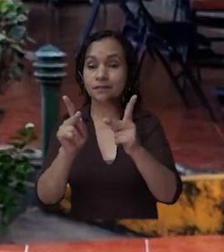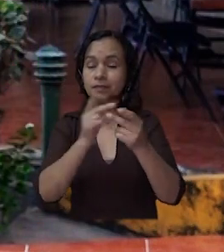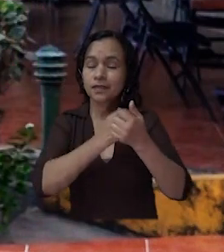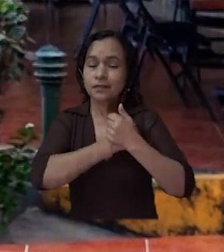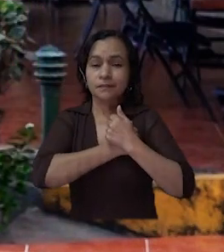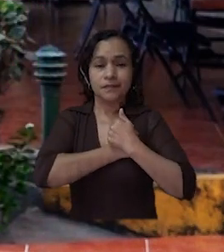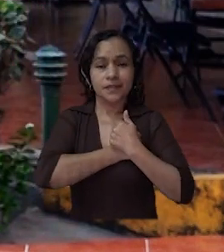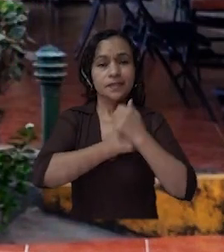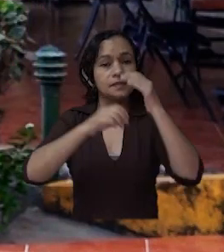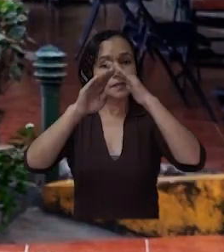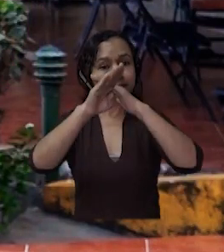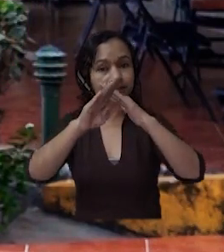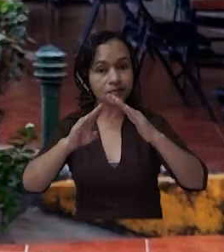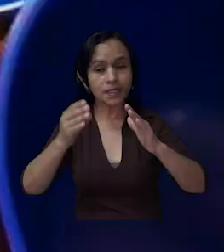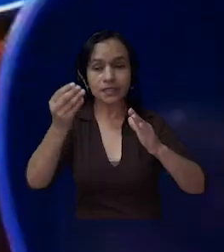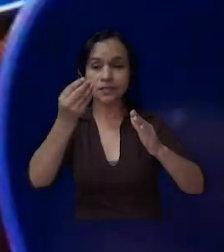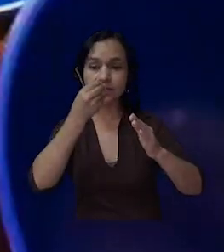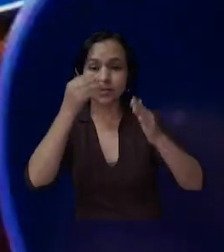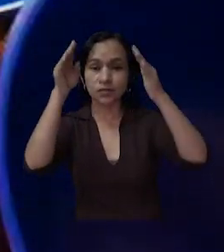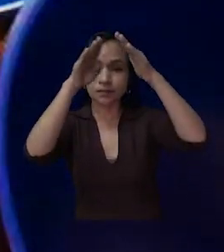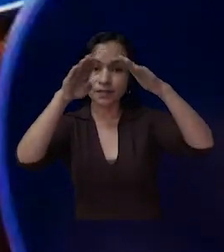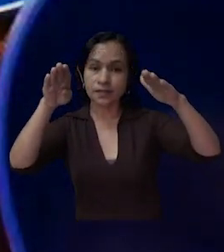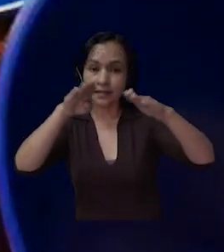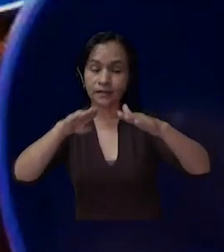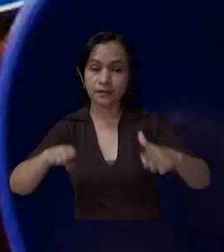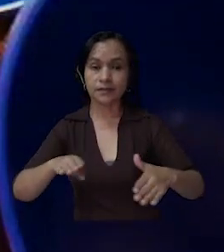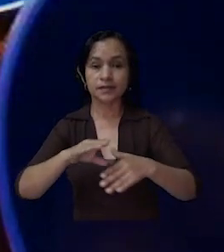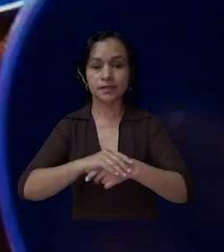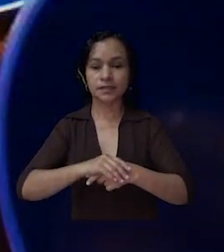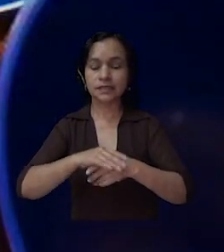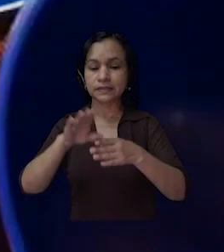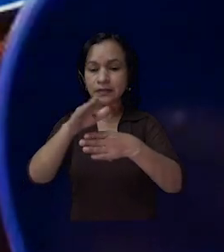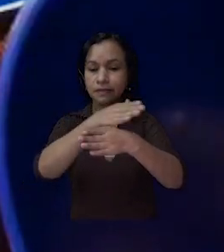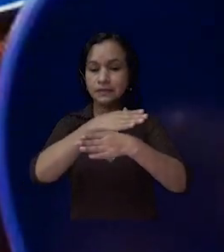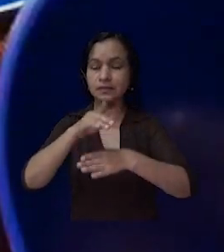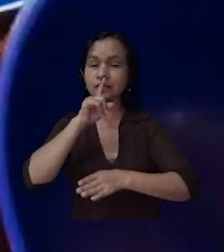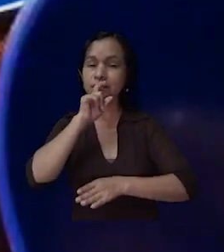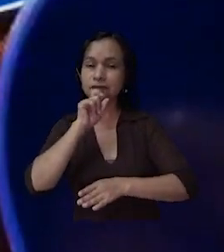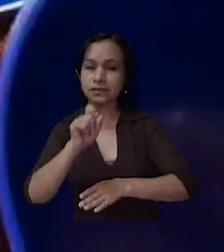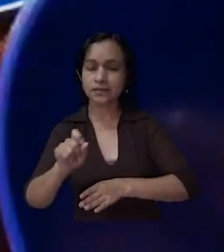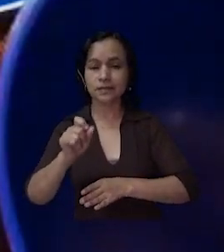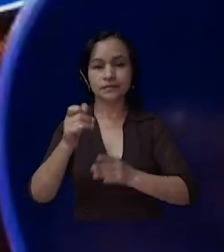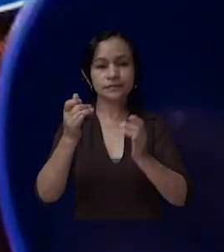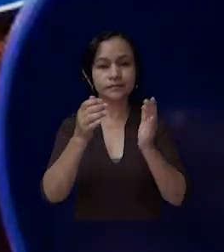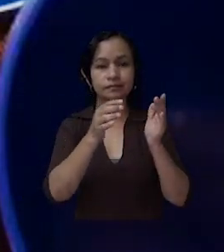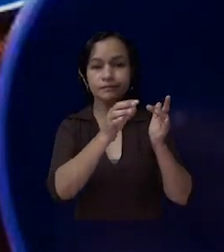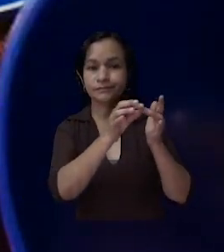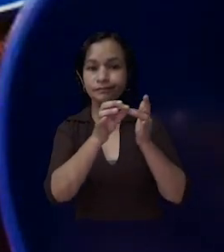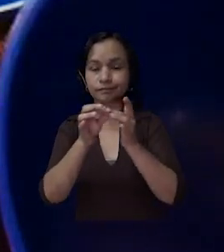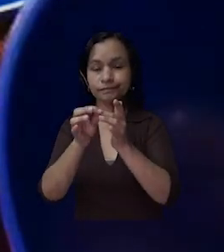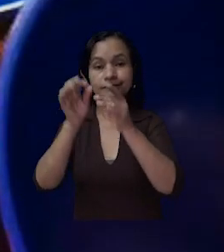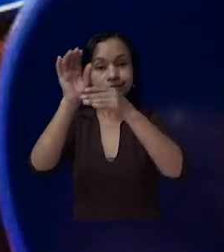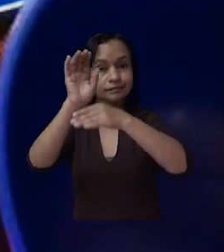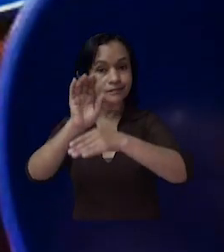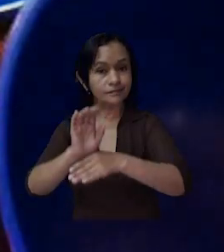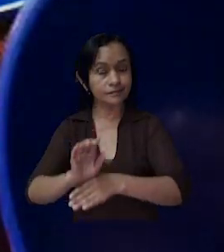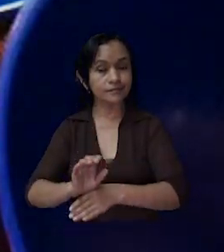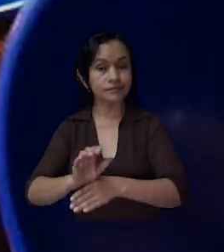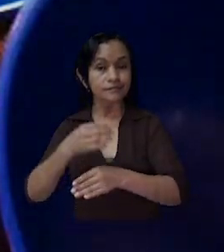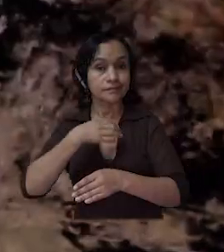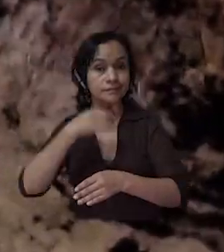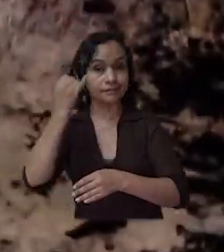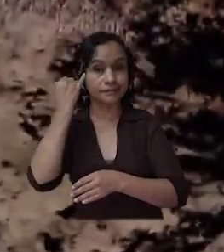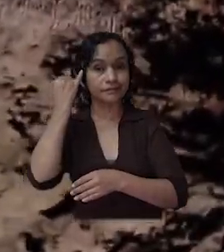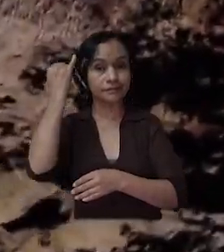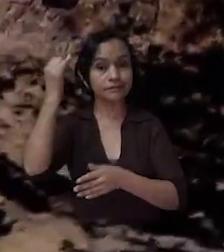va a pasar en paz en una cena navideña. En la variedad está el gusto y nuestra cocina se destaca en eso, la tradición, la